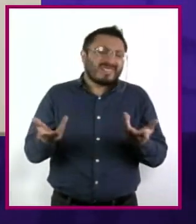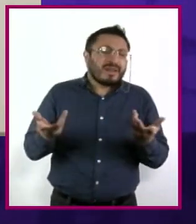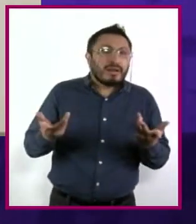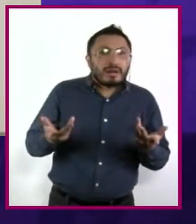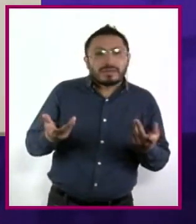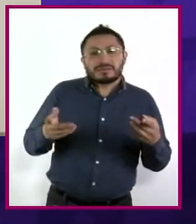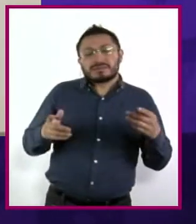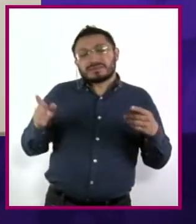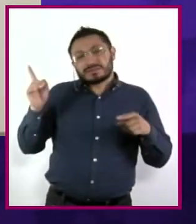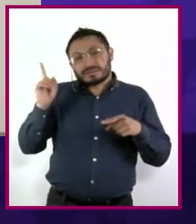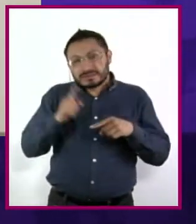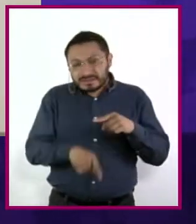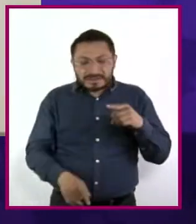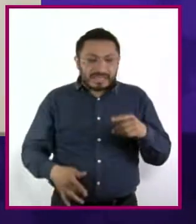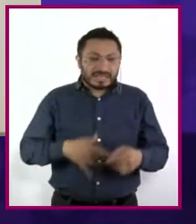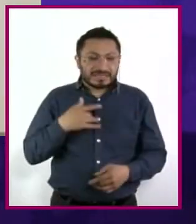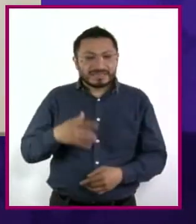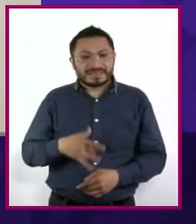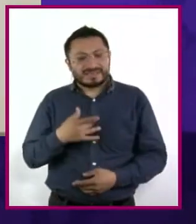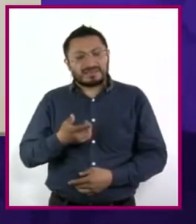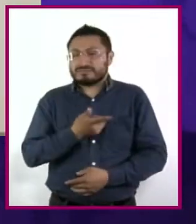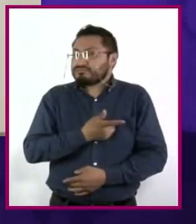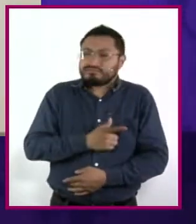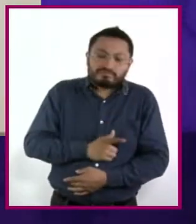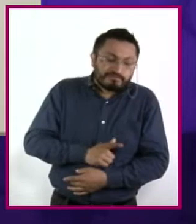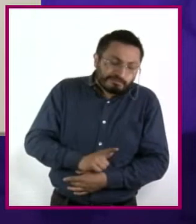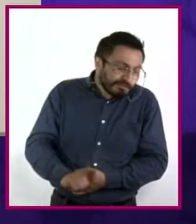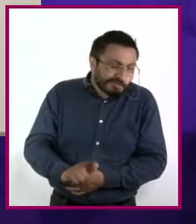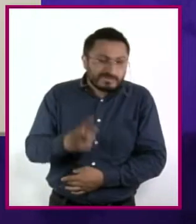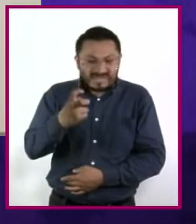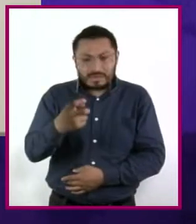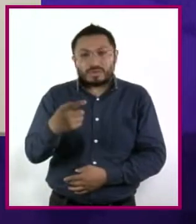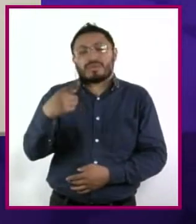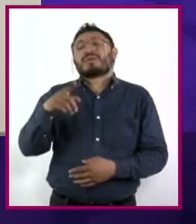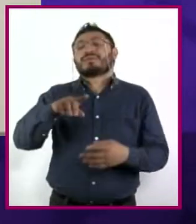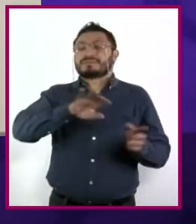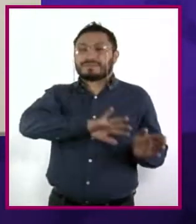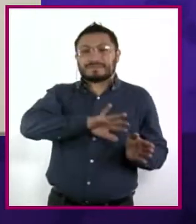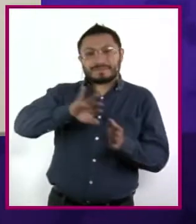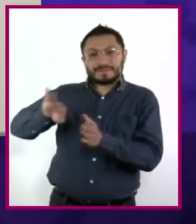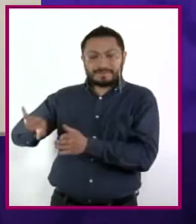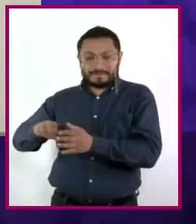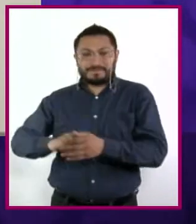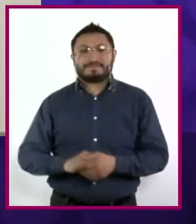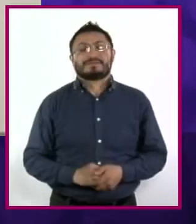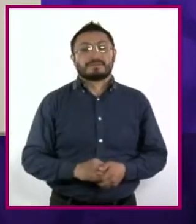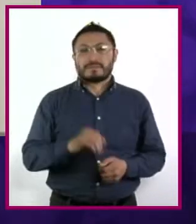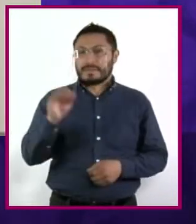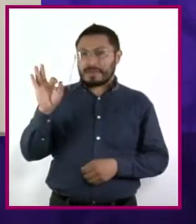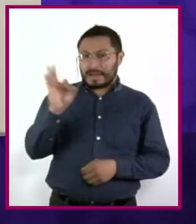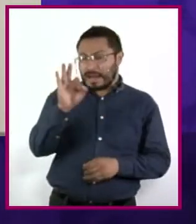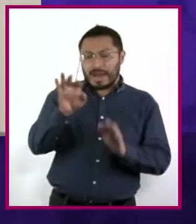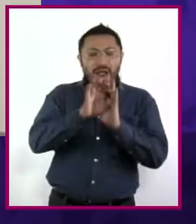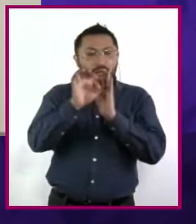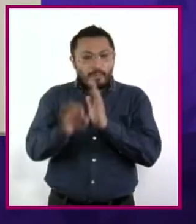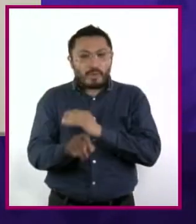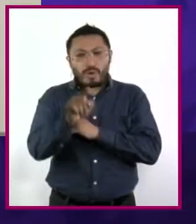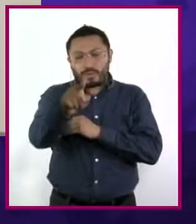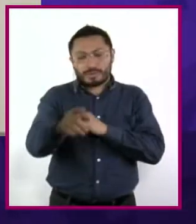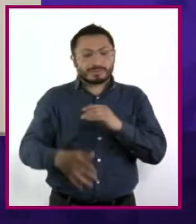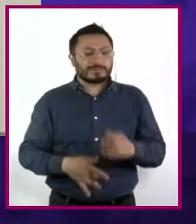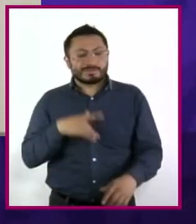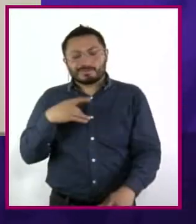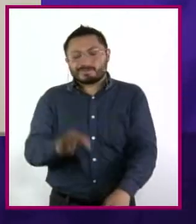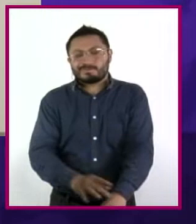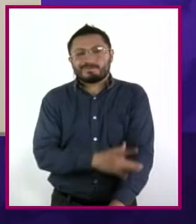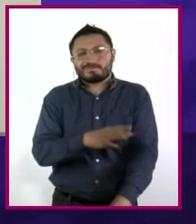aquellas emociones que son displacenteras o negativas. En el caso de aquellas emociones